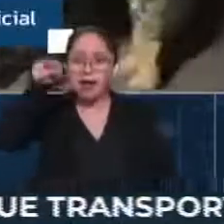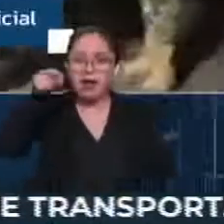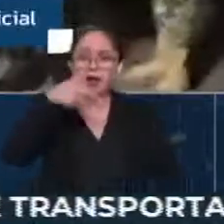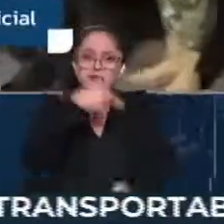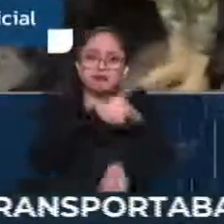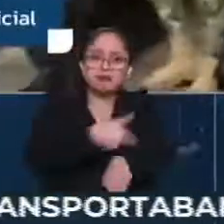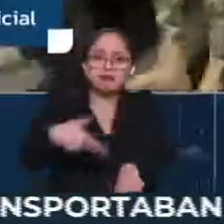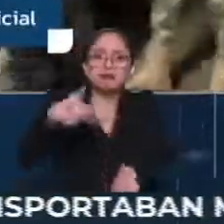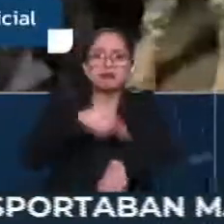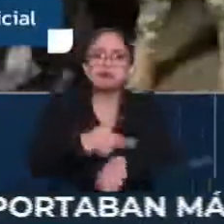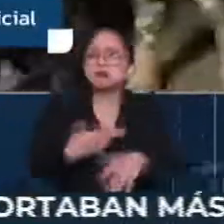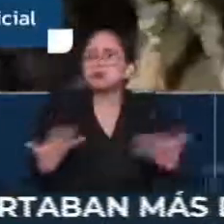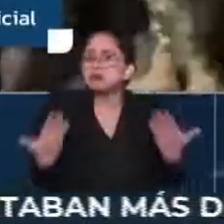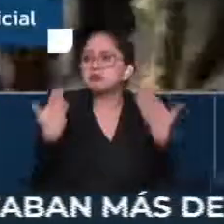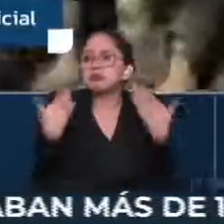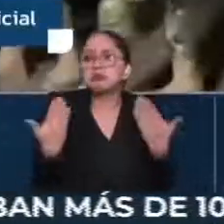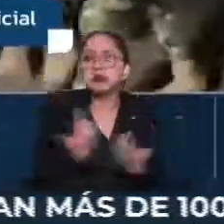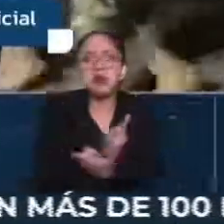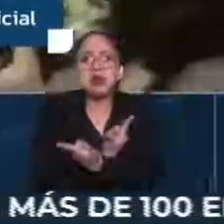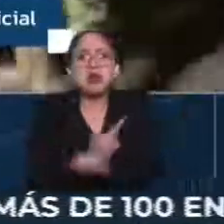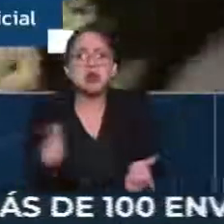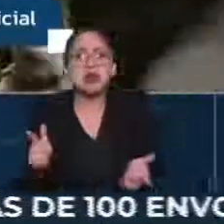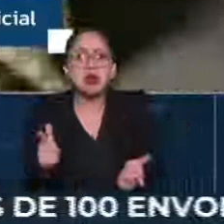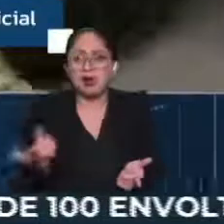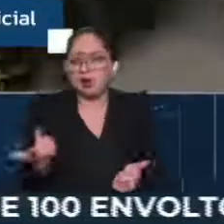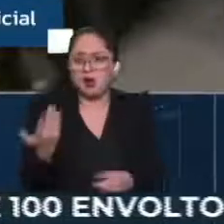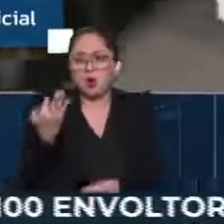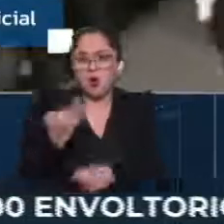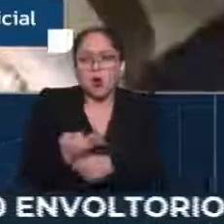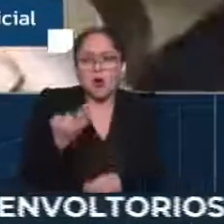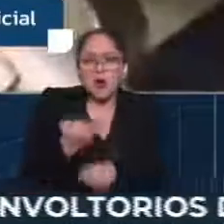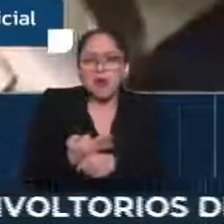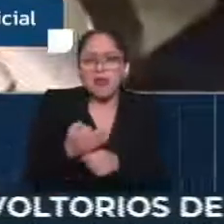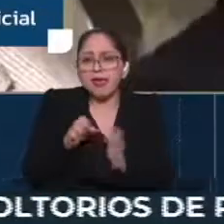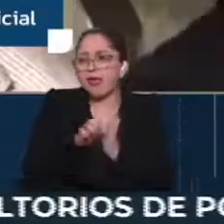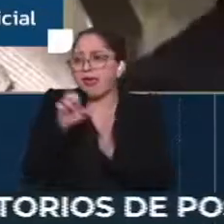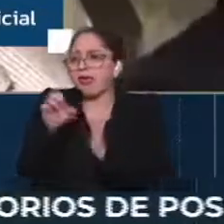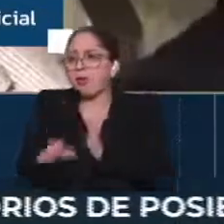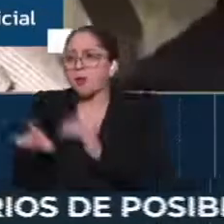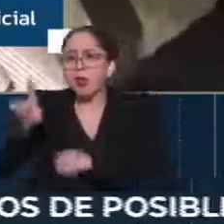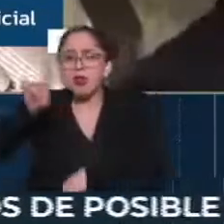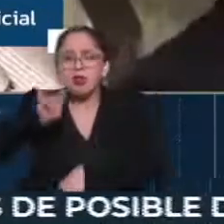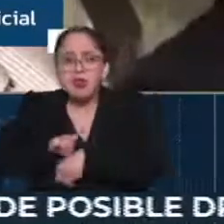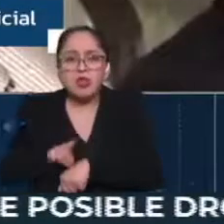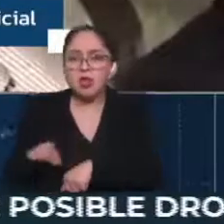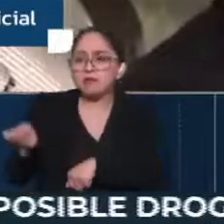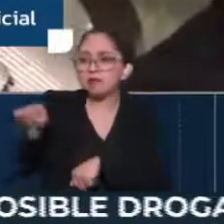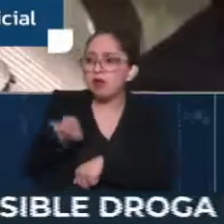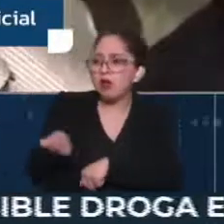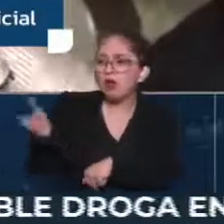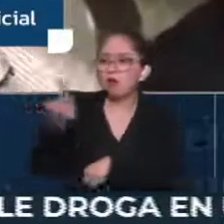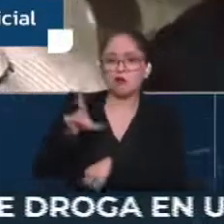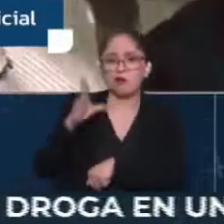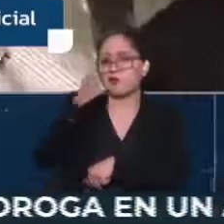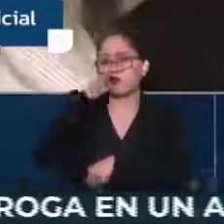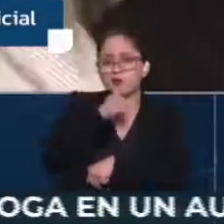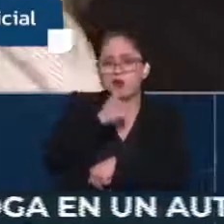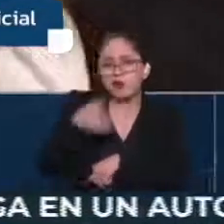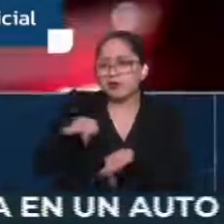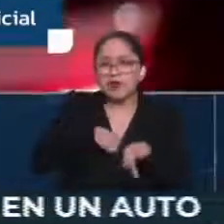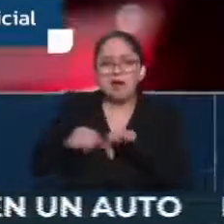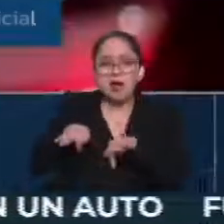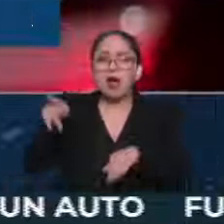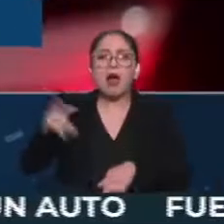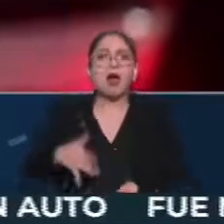resoluciones ocurran en días inhábiles, pues esto no se trata más que de sabadazos, como coloquialmente se le conoce.